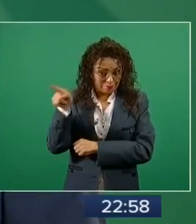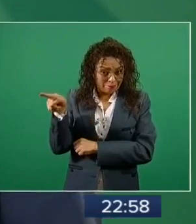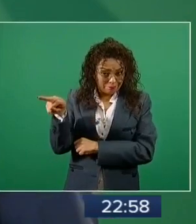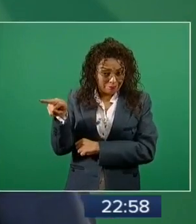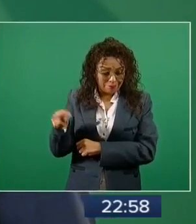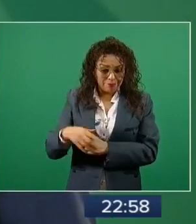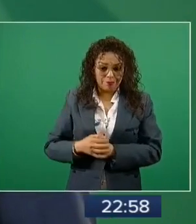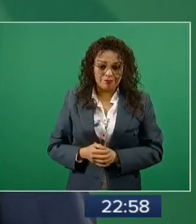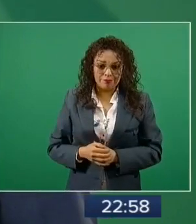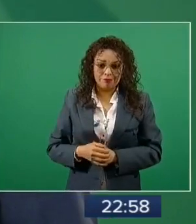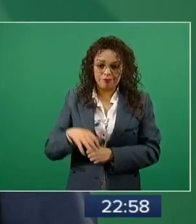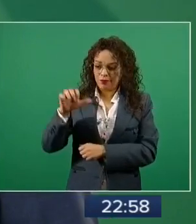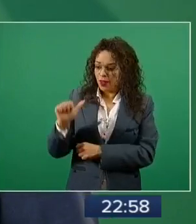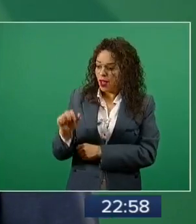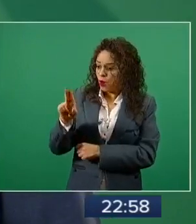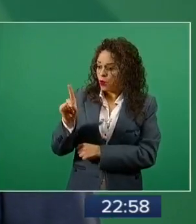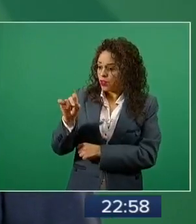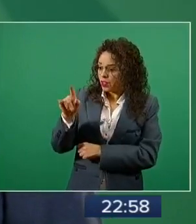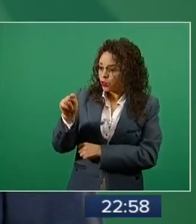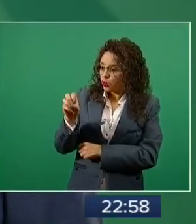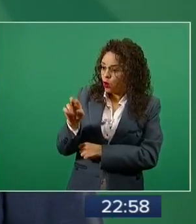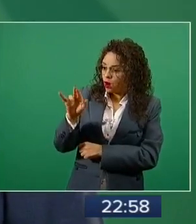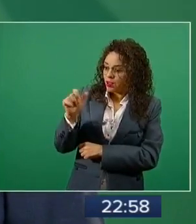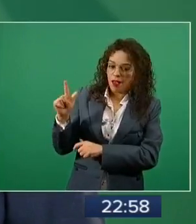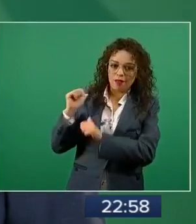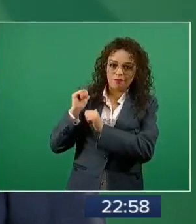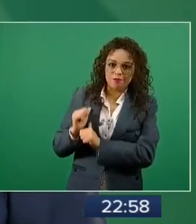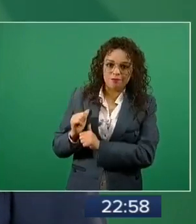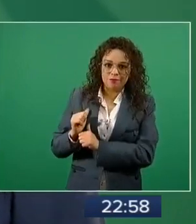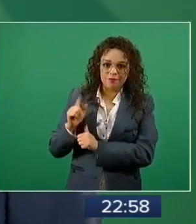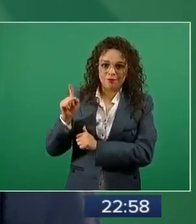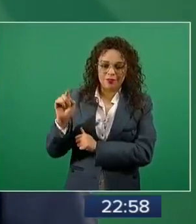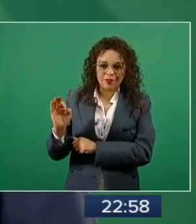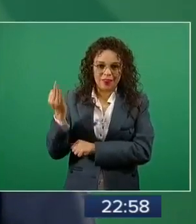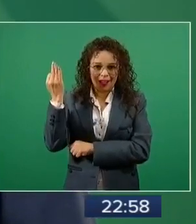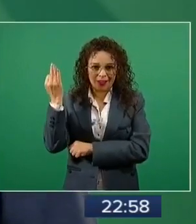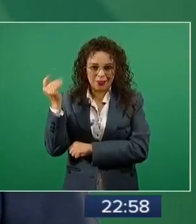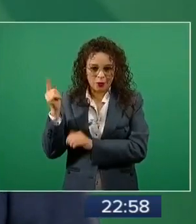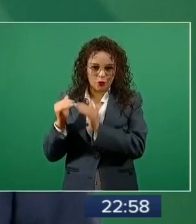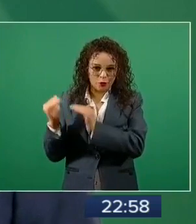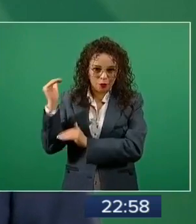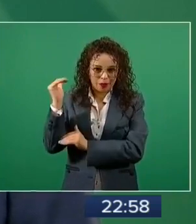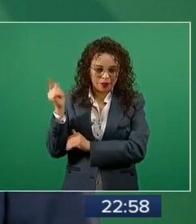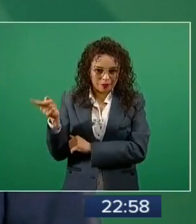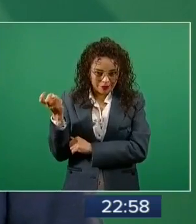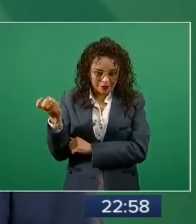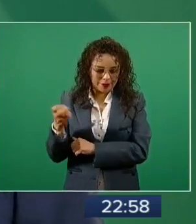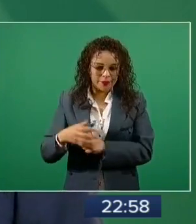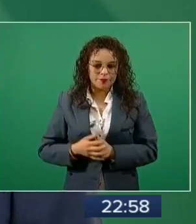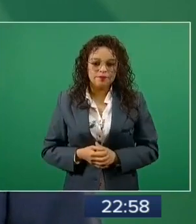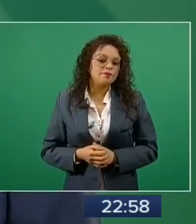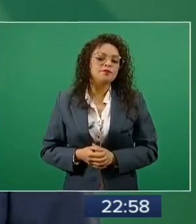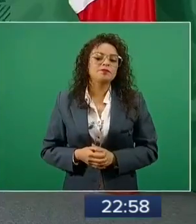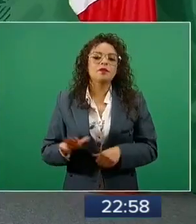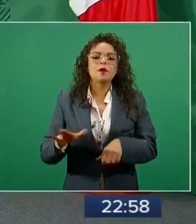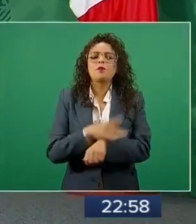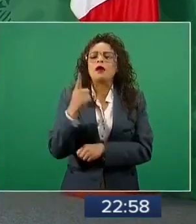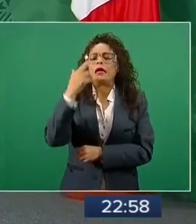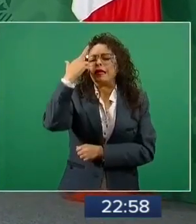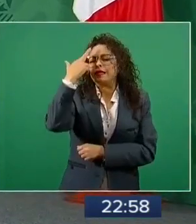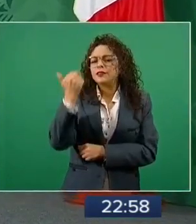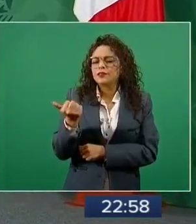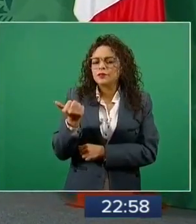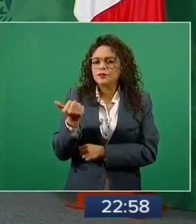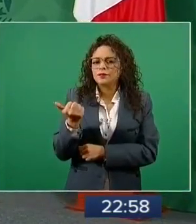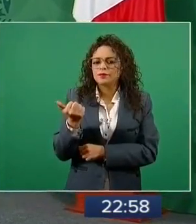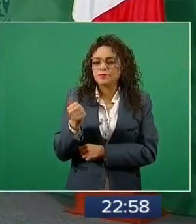la auditoría superior de la federación porque éste le están dando